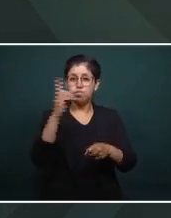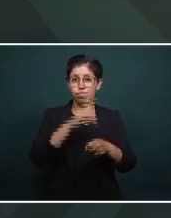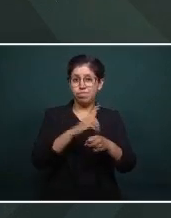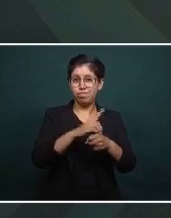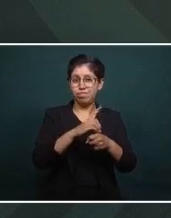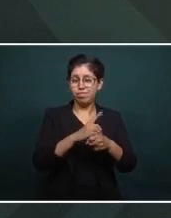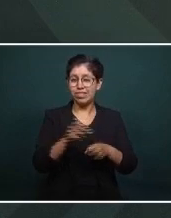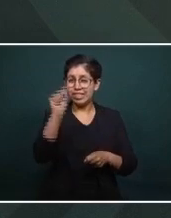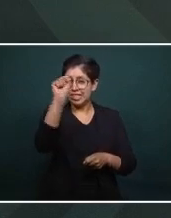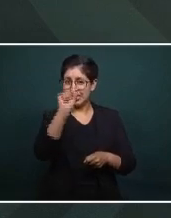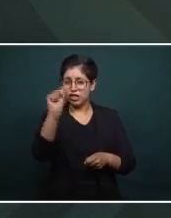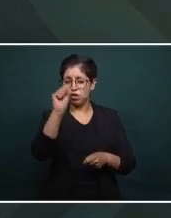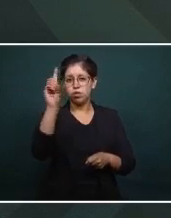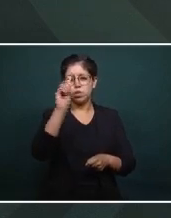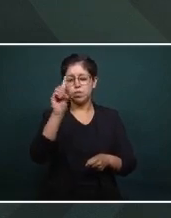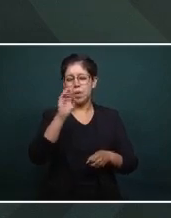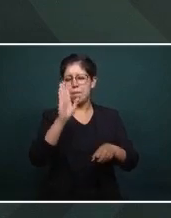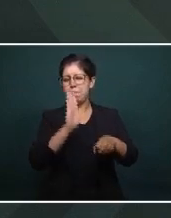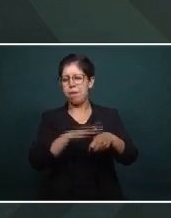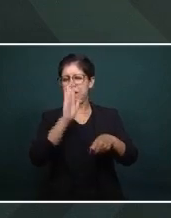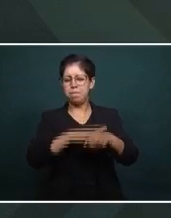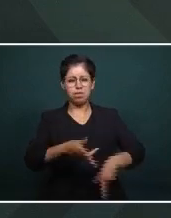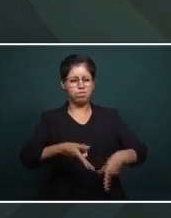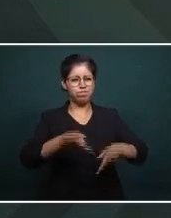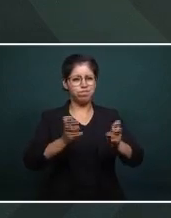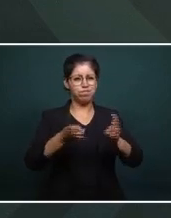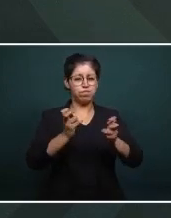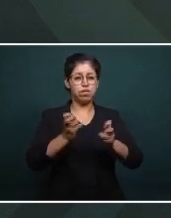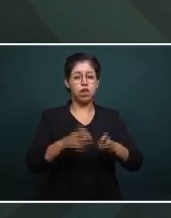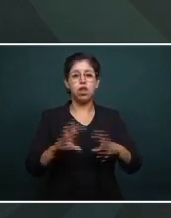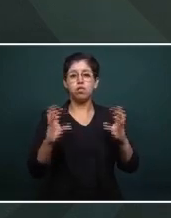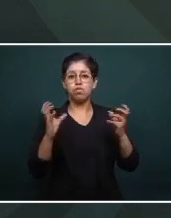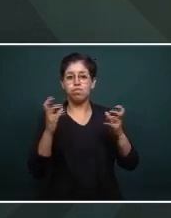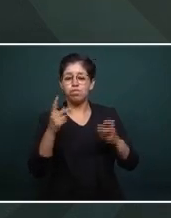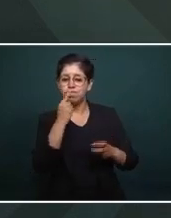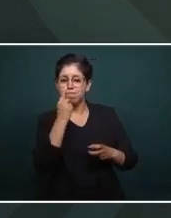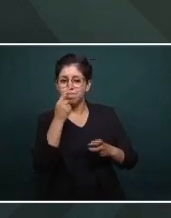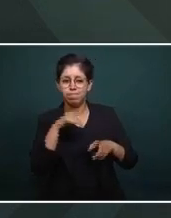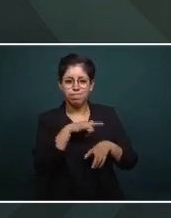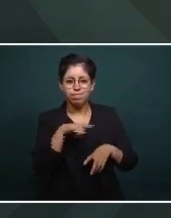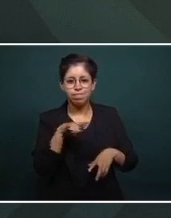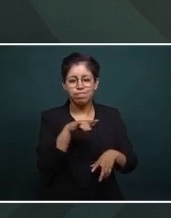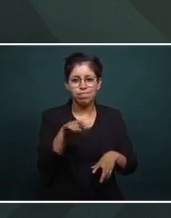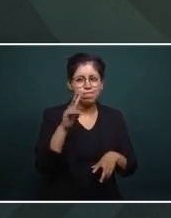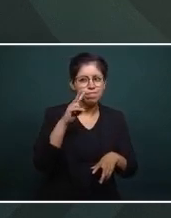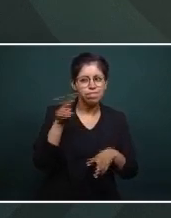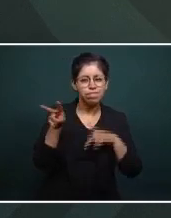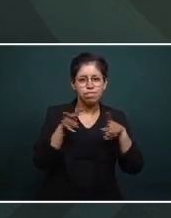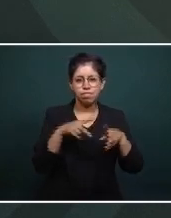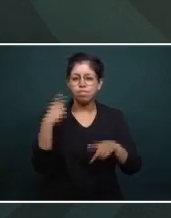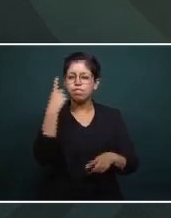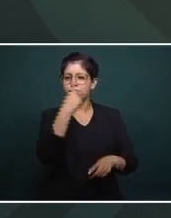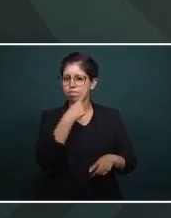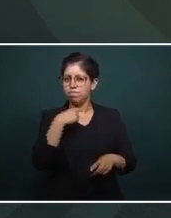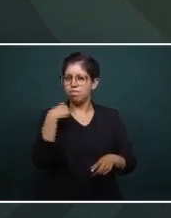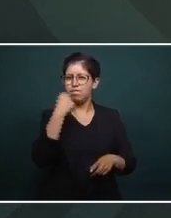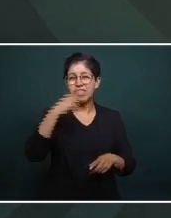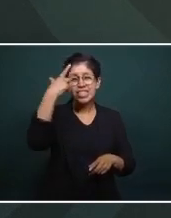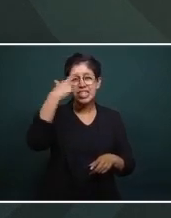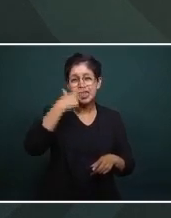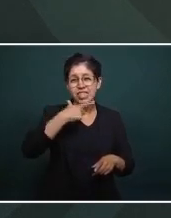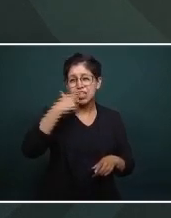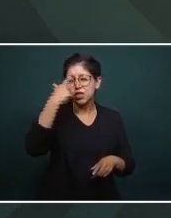los fines de semana, para tener presencia y patrullaje en esos días de manera especial y a los horarios nocturnos, que es